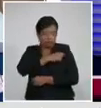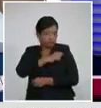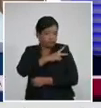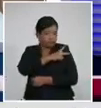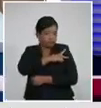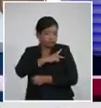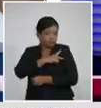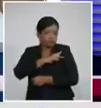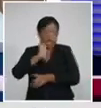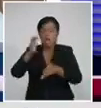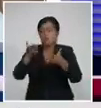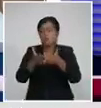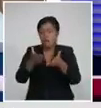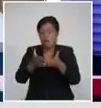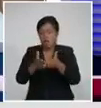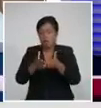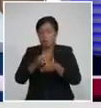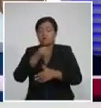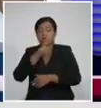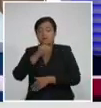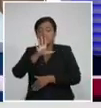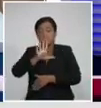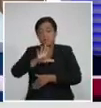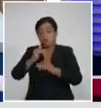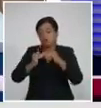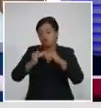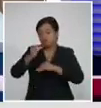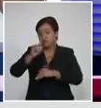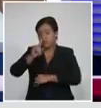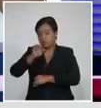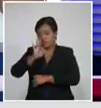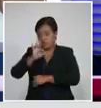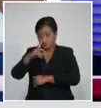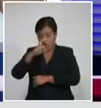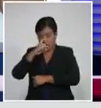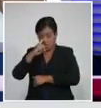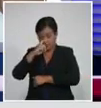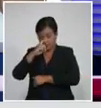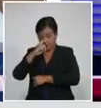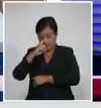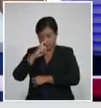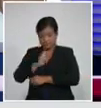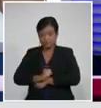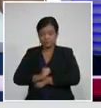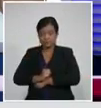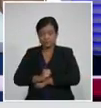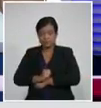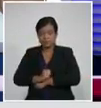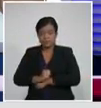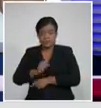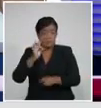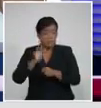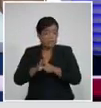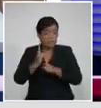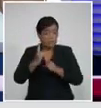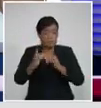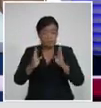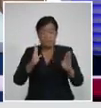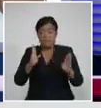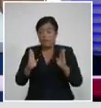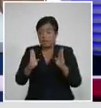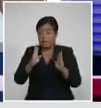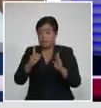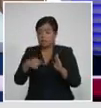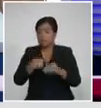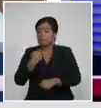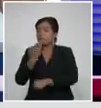5 a 18 años. Y posiblemente en una primera etapa, es lo que está en el diseño, eso ahora se solicita la autorización,